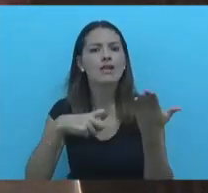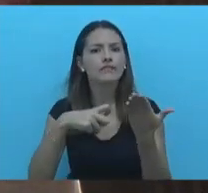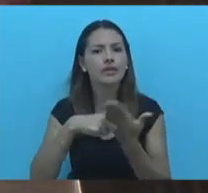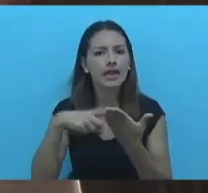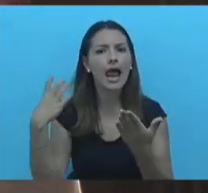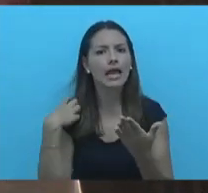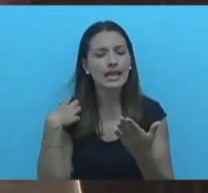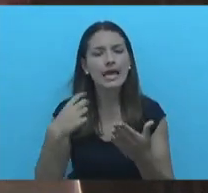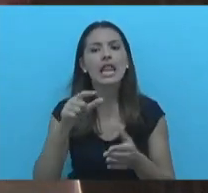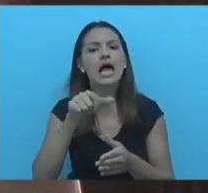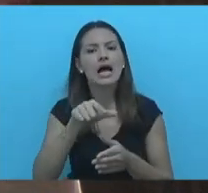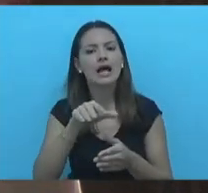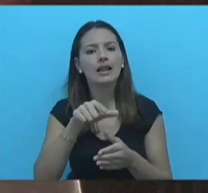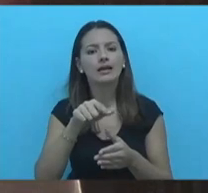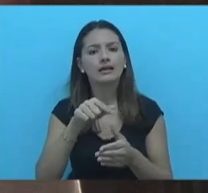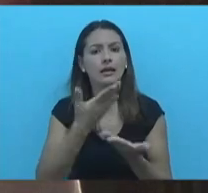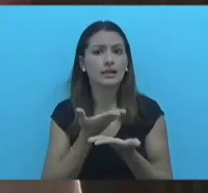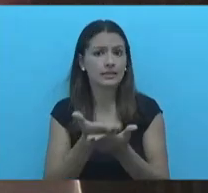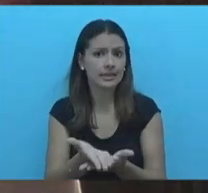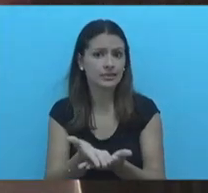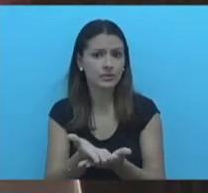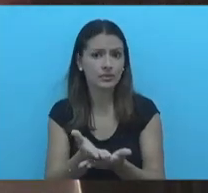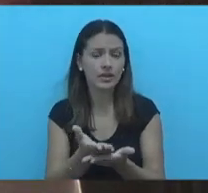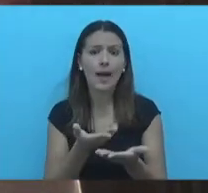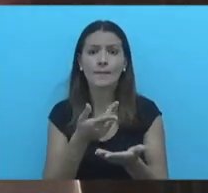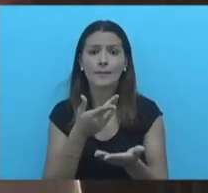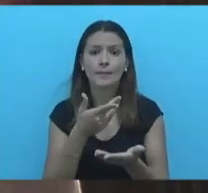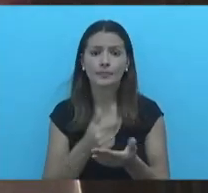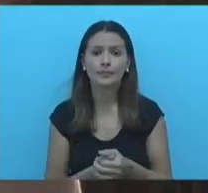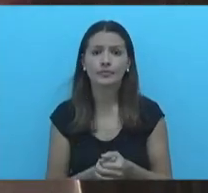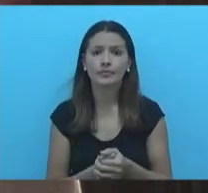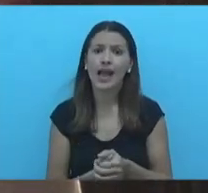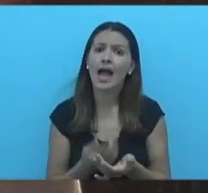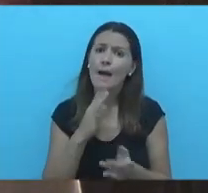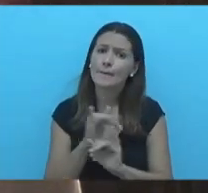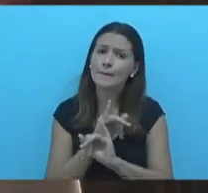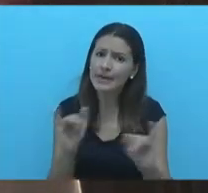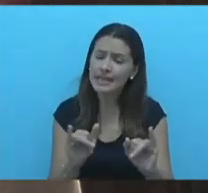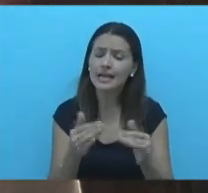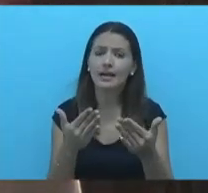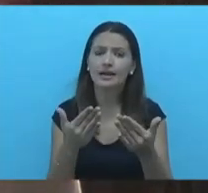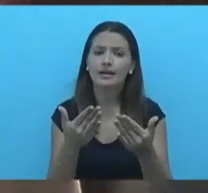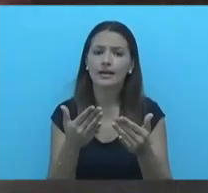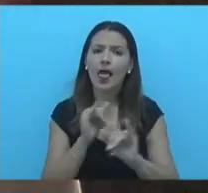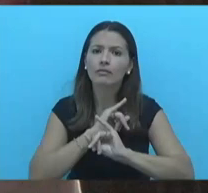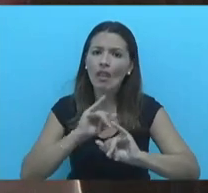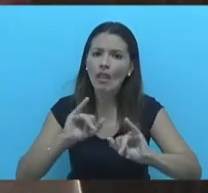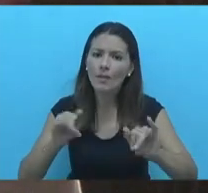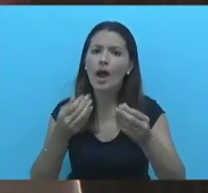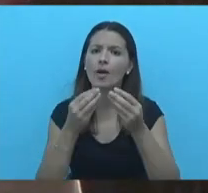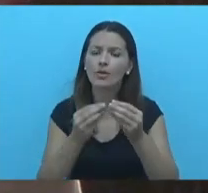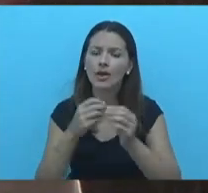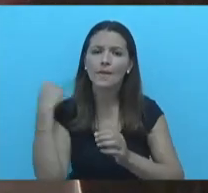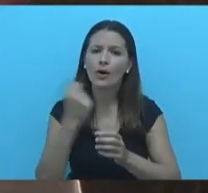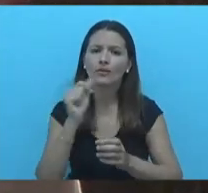el doctor Baclini, ingresa una nota dando cuenta de la importancia y el interés que hay en que se vote este proyecto